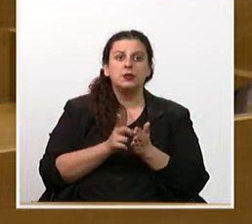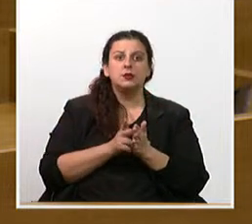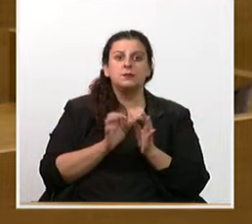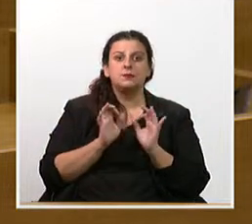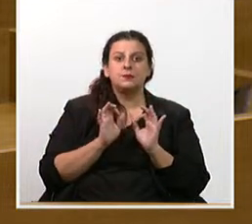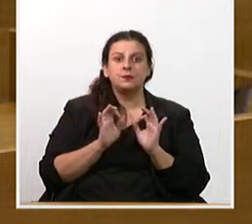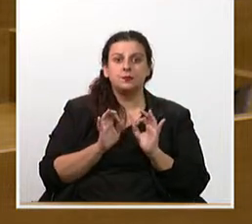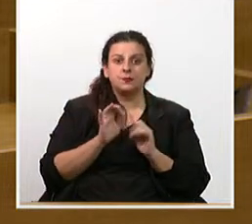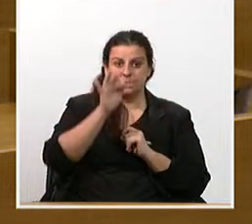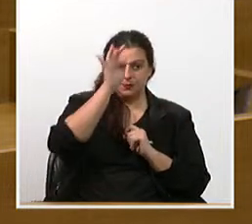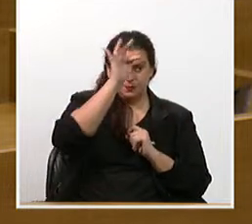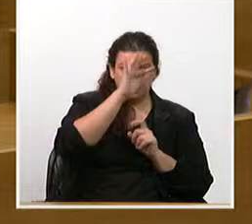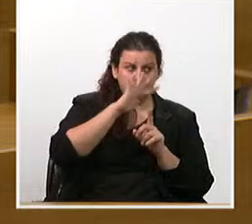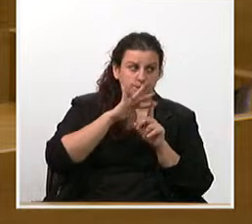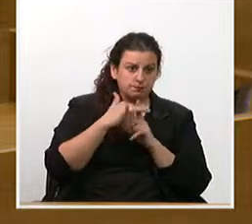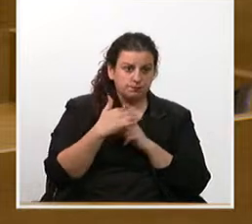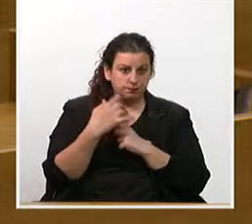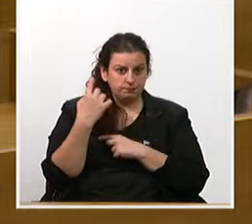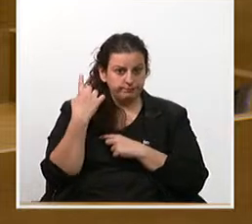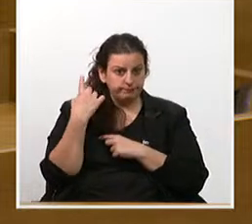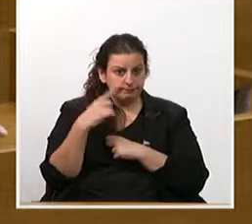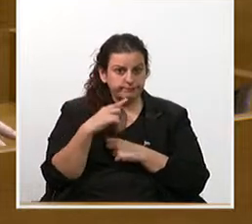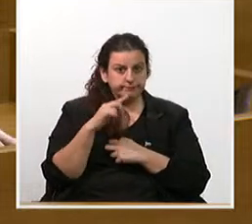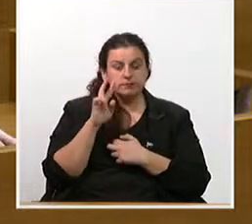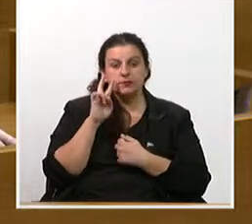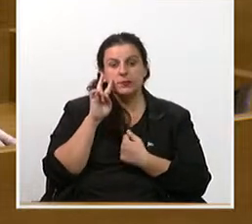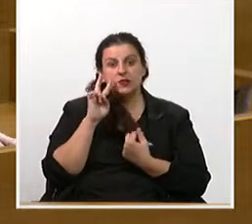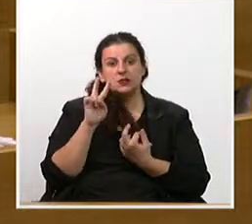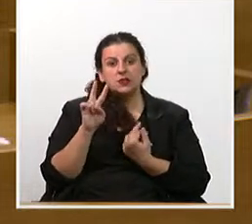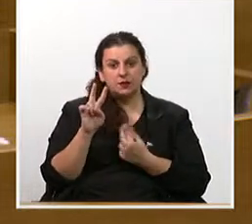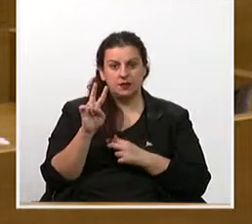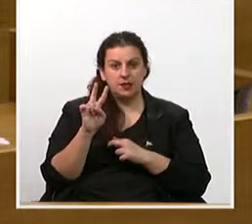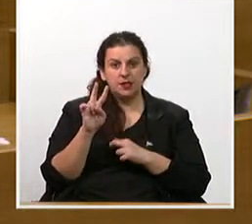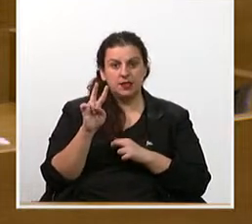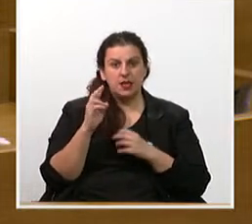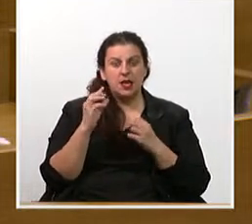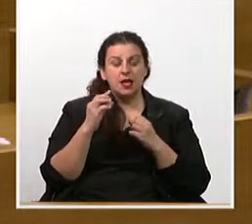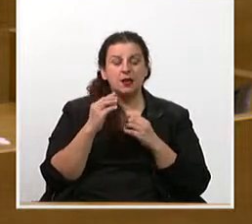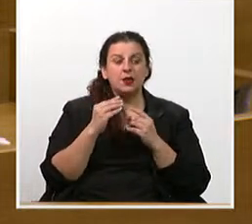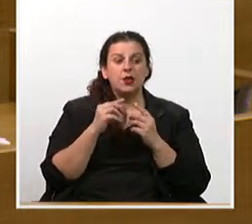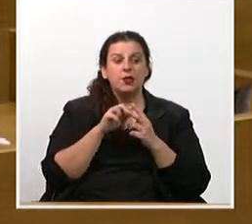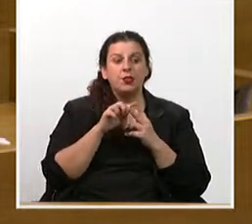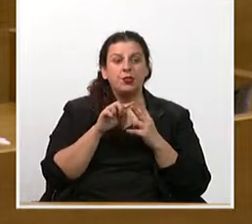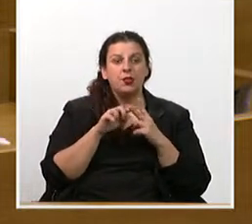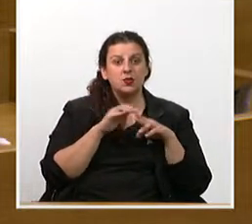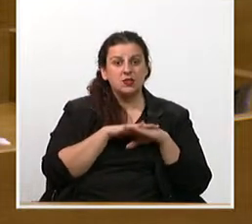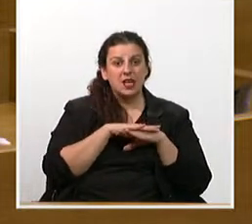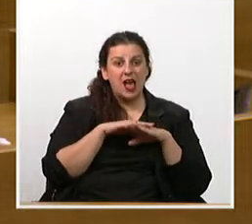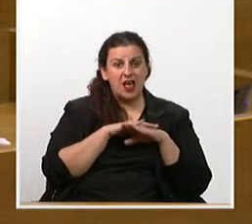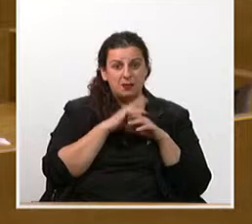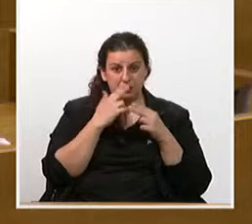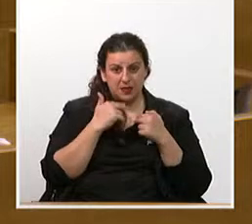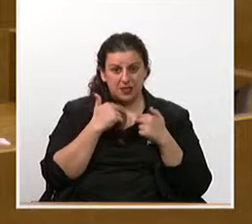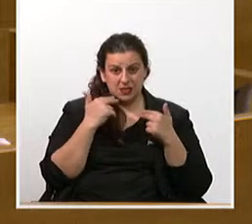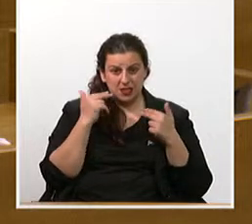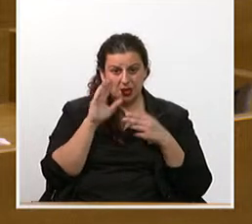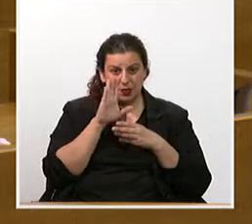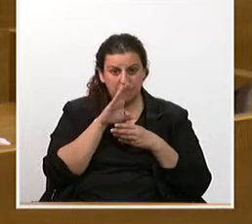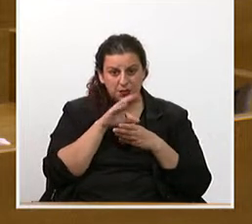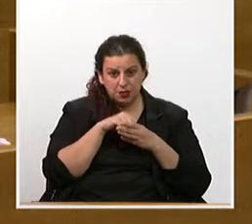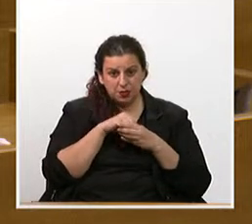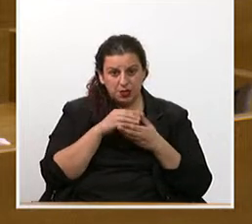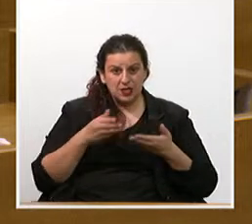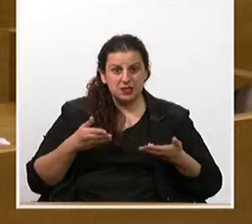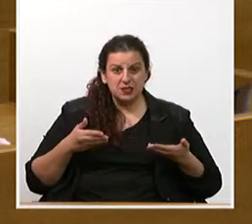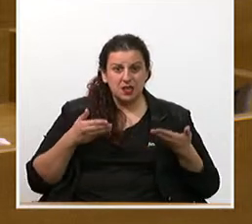tanto la teoría y el contexto pasemos a ver cuál es la actuación de las dos administraciones involucradas en las ayudas